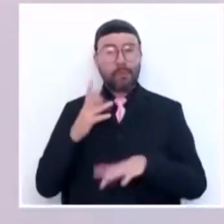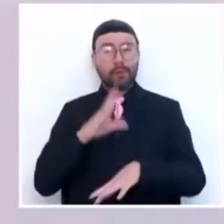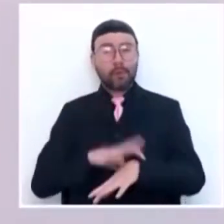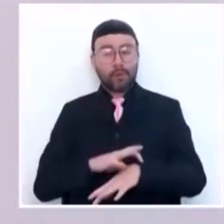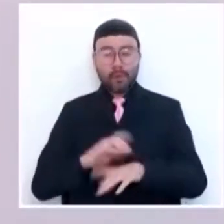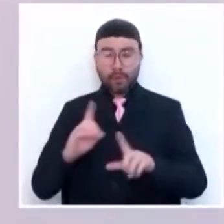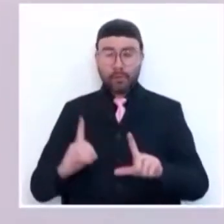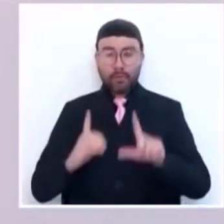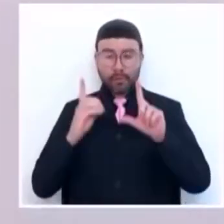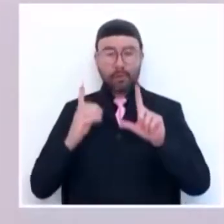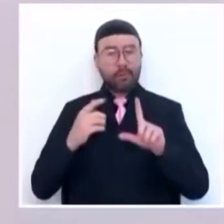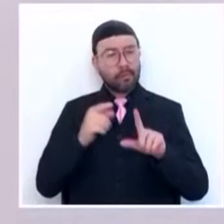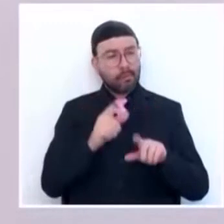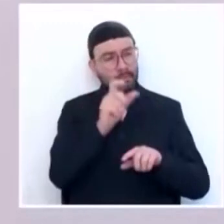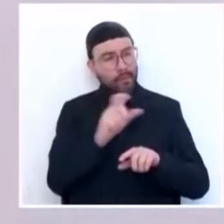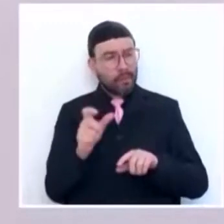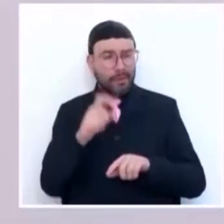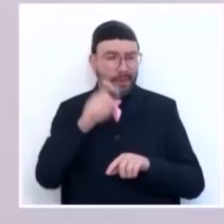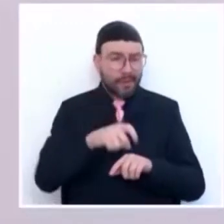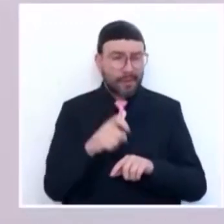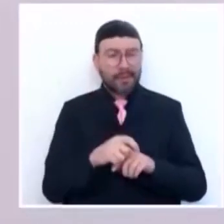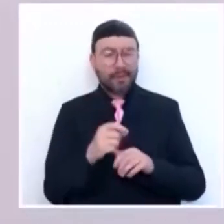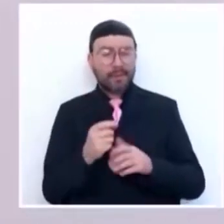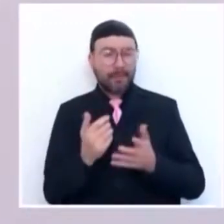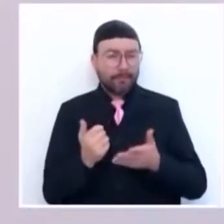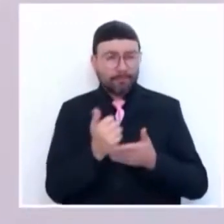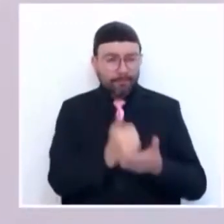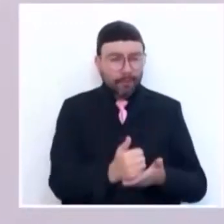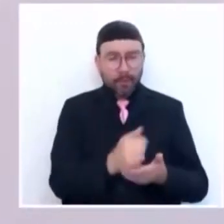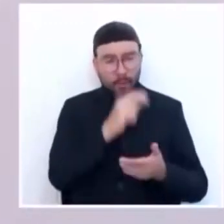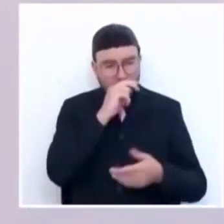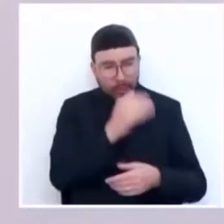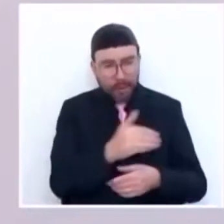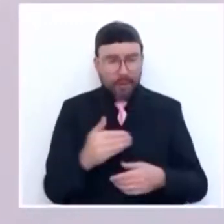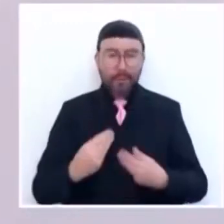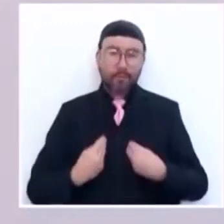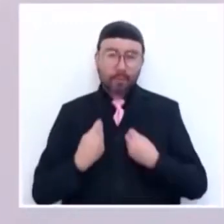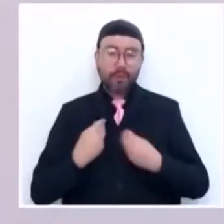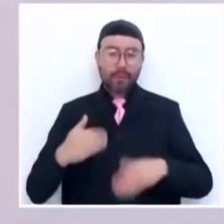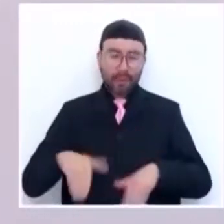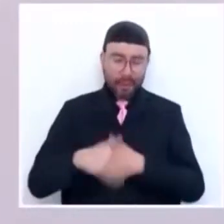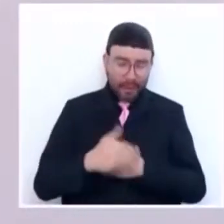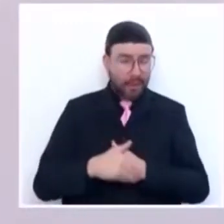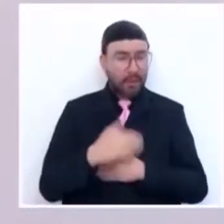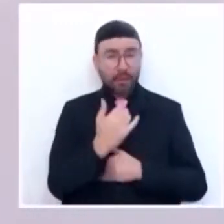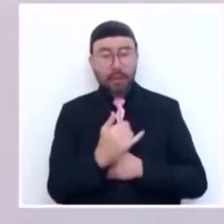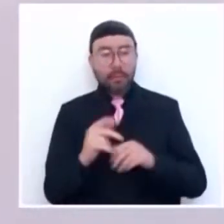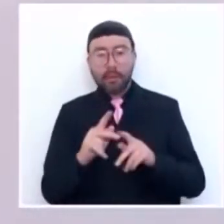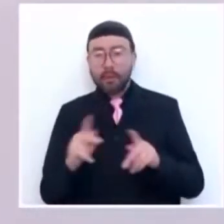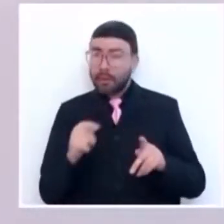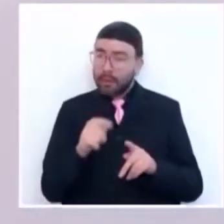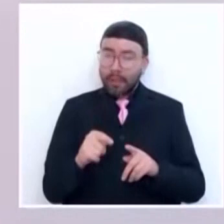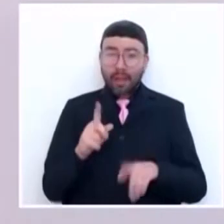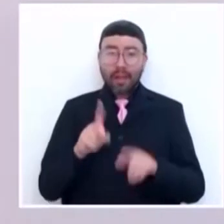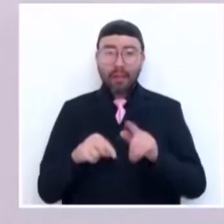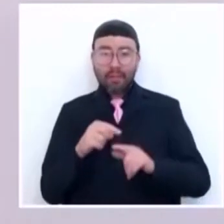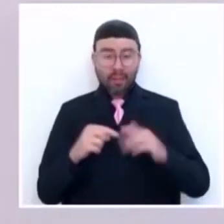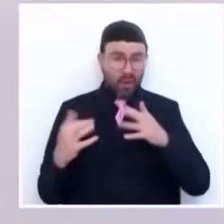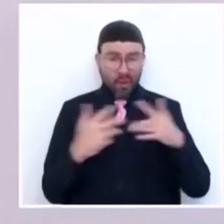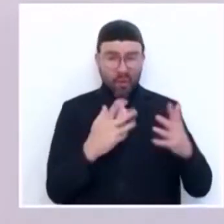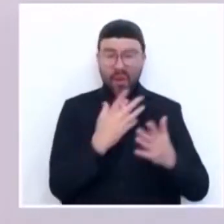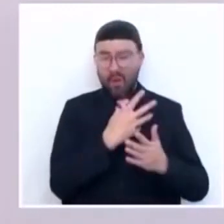con poblaciones vulnerables, con niños, niñas en situación de calle, con población en situación de desplazamiento